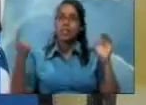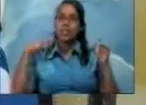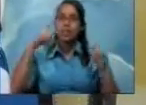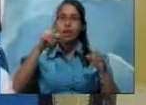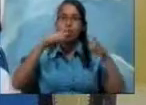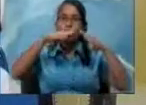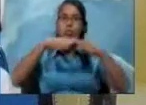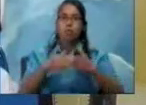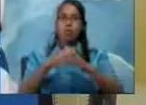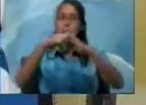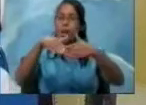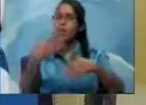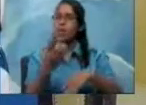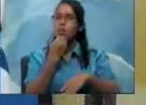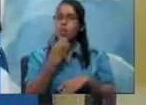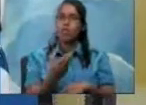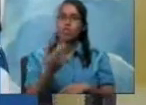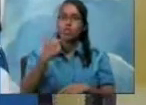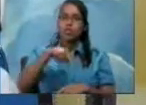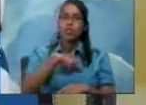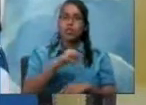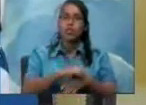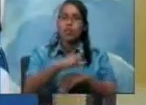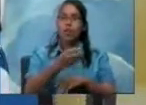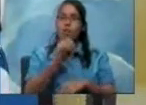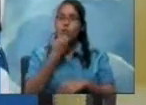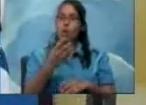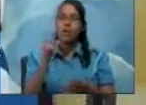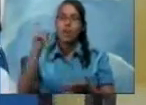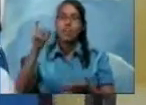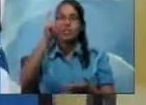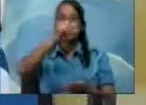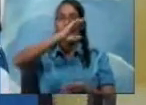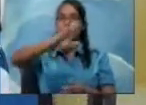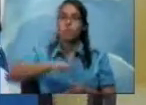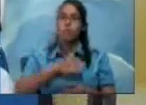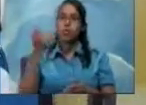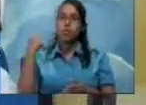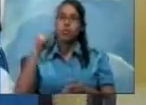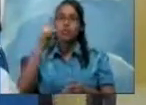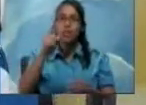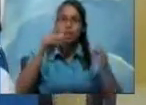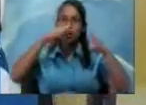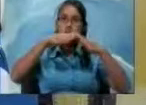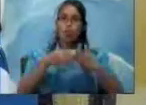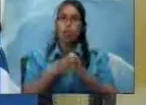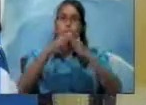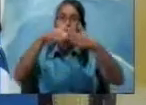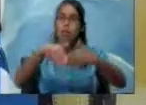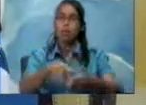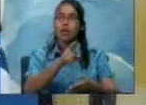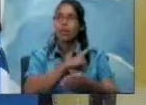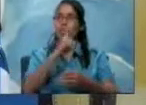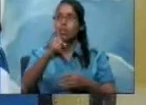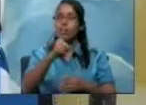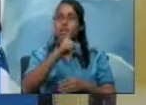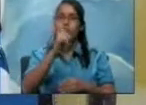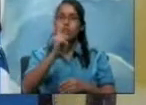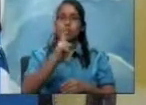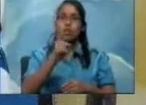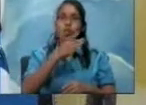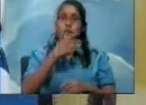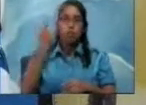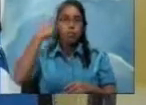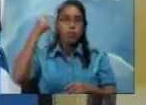Qué bueno qué bueno eso nos deja buenas enseñanzas podemos tener un barco Gloria a Dios un barco no pero